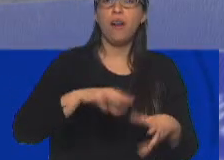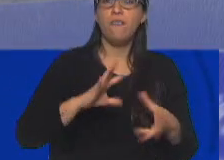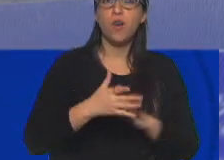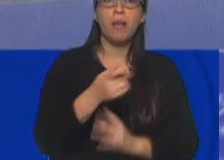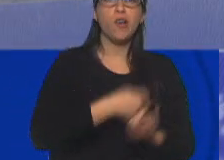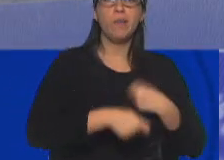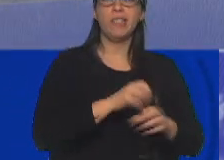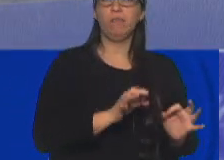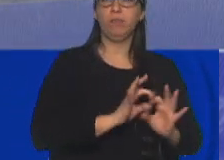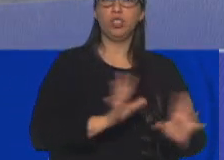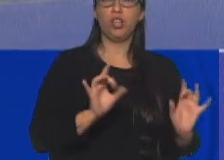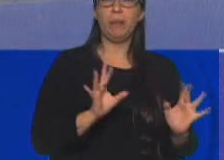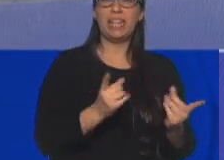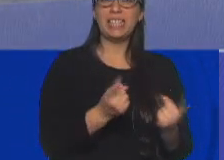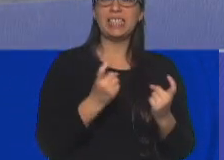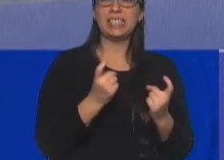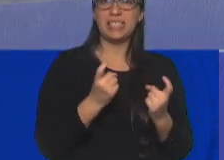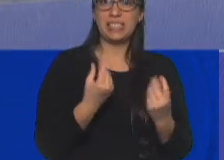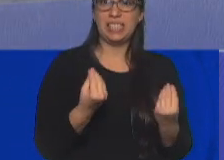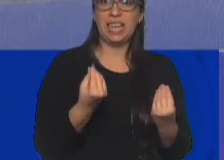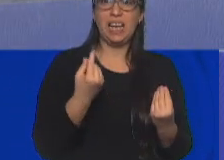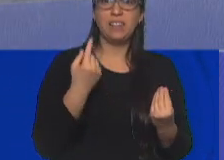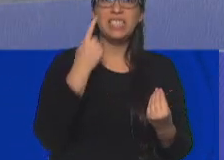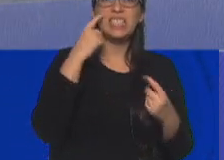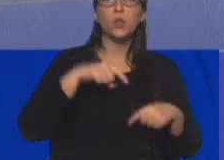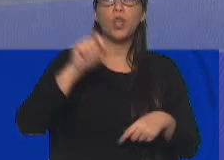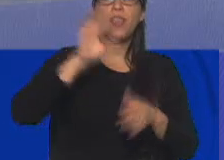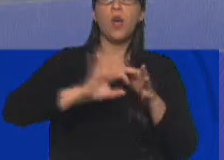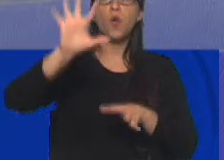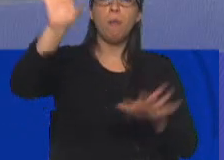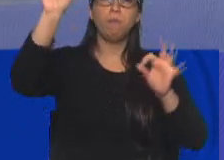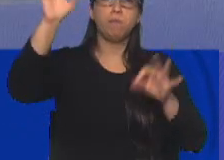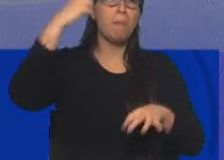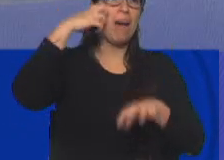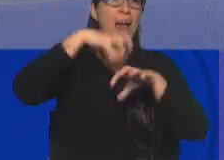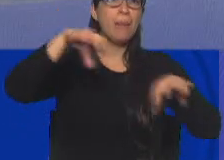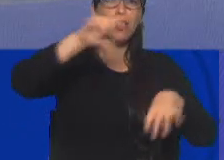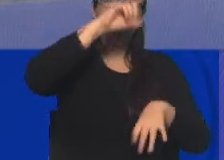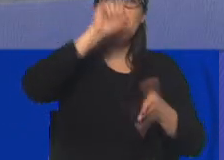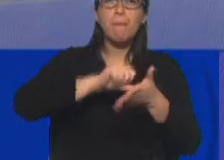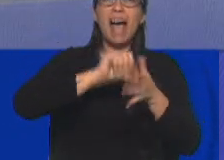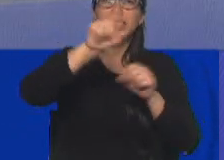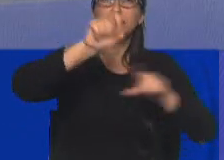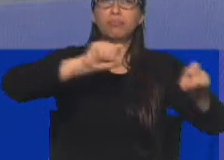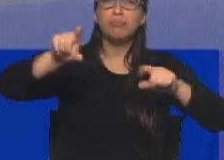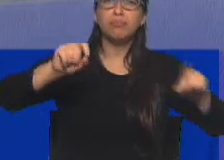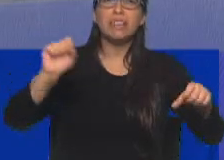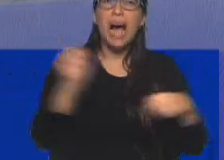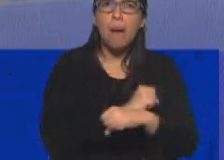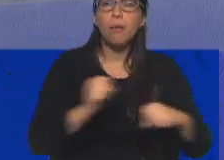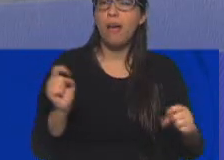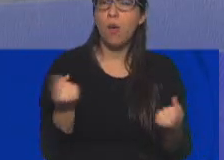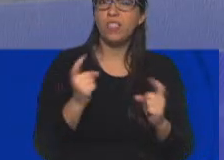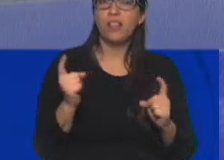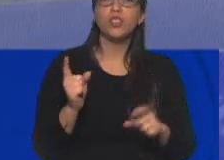comercial solo necesita ser aprobada por las instituciones europeas, no por los parlamentos nacionales. Mucho más práctico. Entonces, digamos, facilitaron